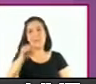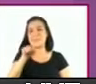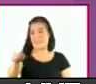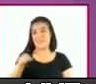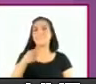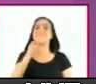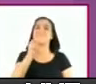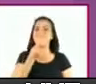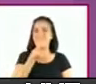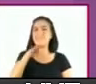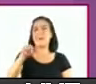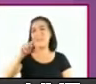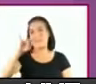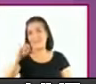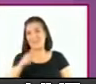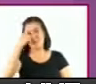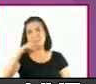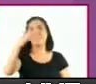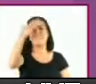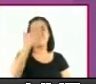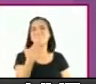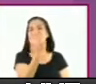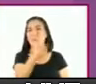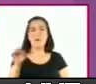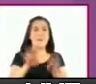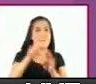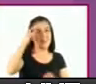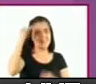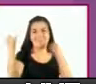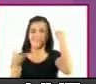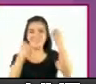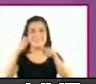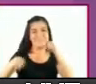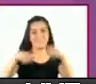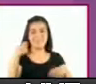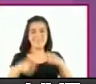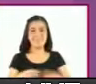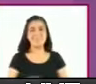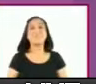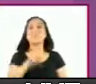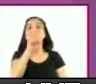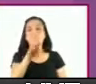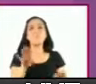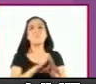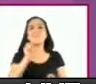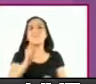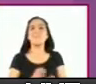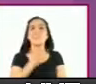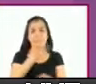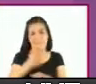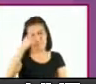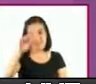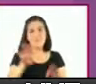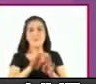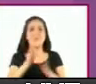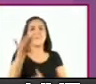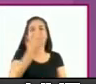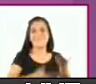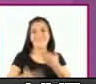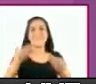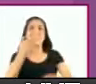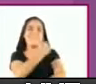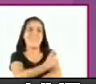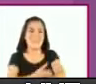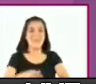Matías a desarrollar ciertas habilidades y su creatividad, además de que contribuye a la convivencia familiar